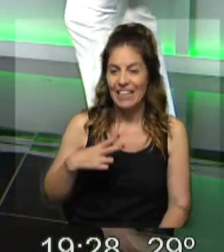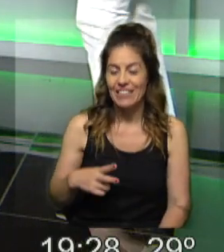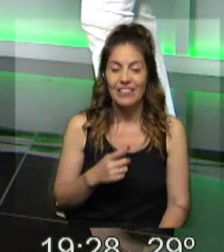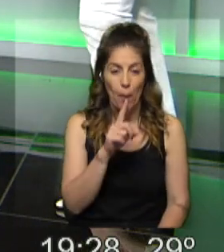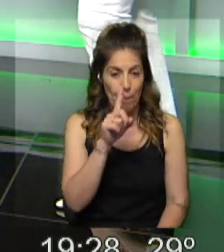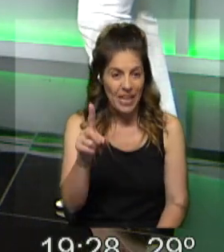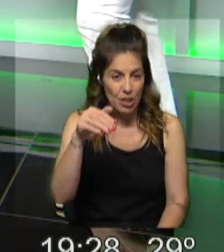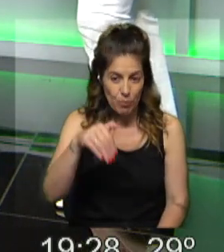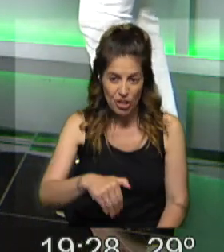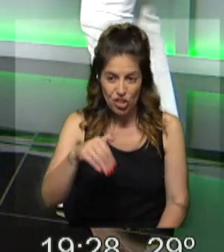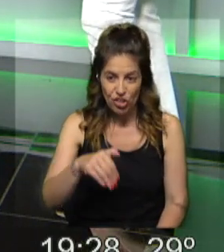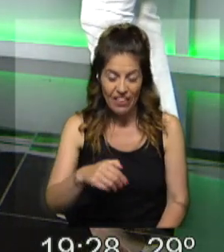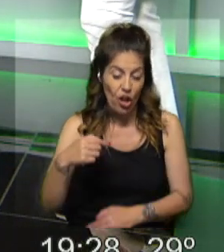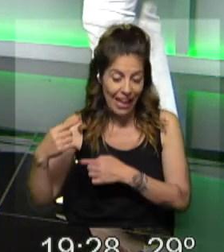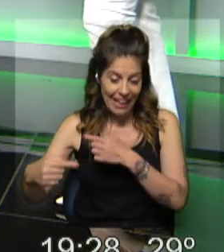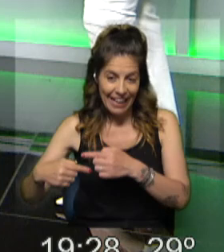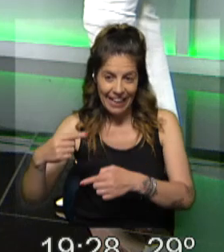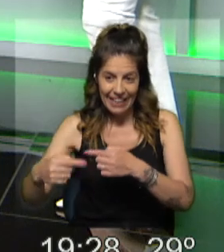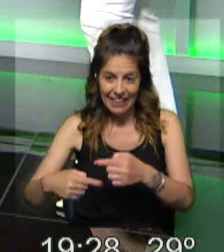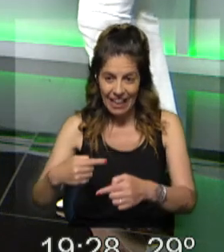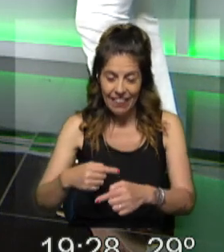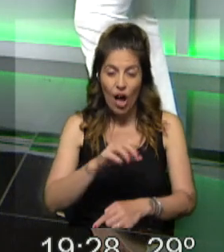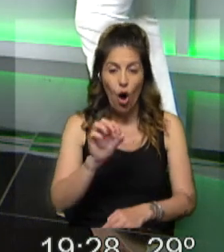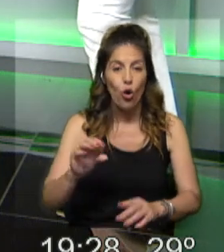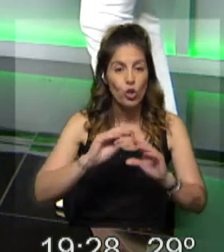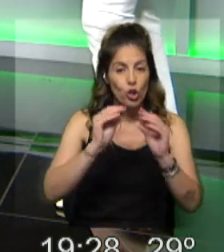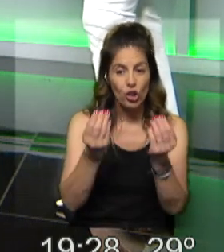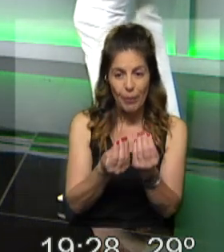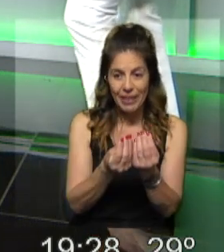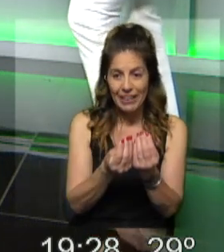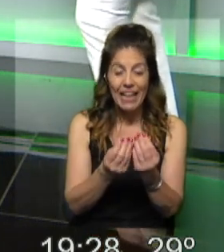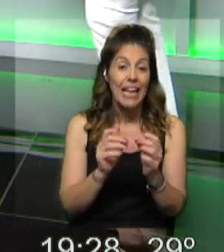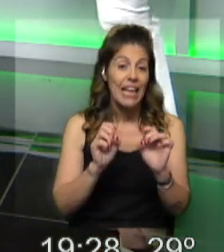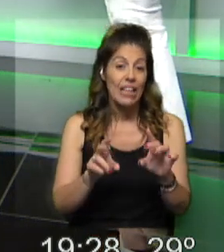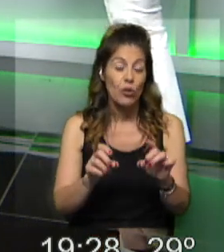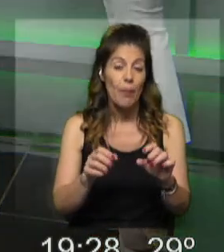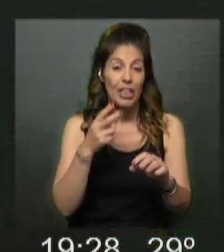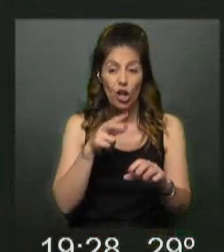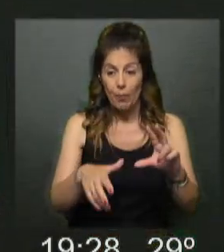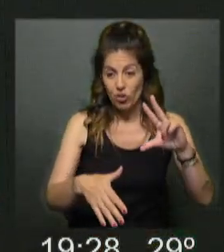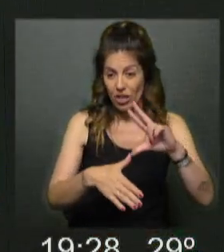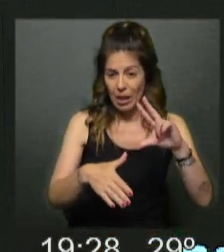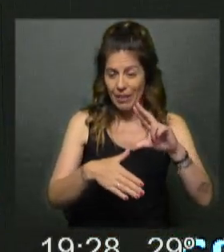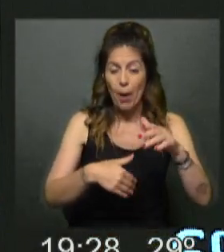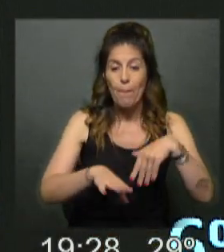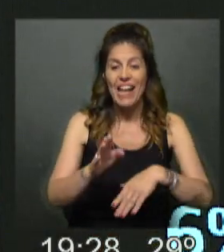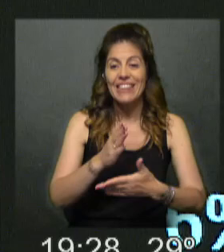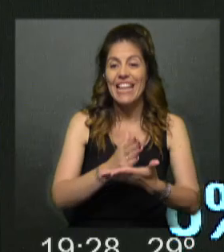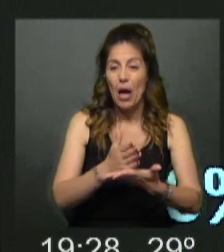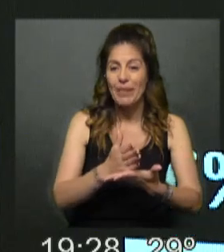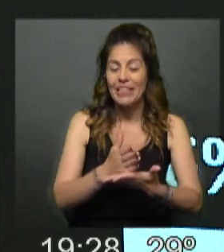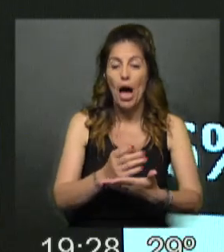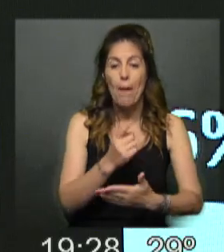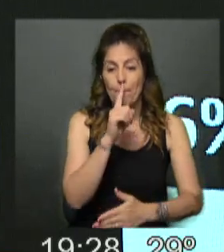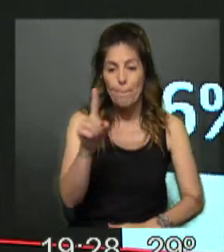millonarios es heredada parcialmente o totalmente y naturalmente lo que vemos en América latina Sí más de la mitad de los 1000